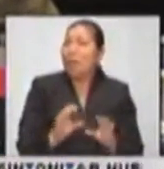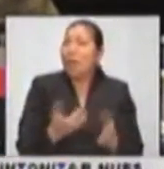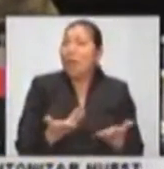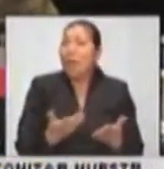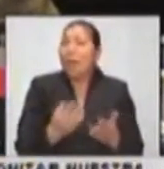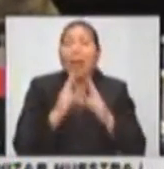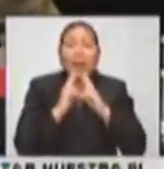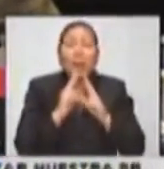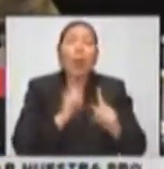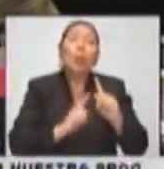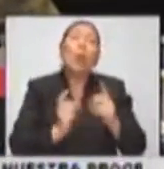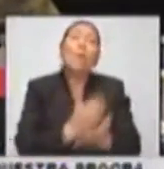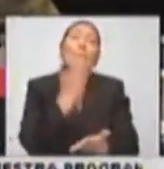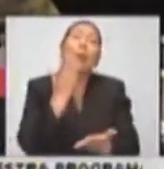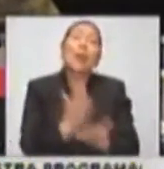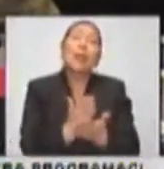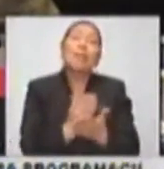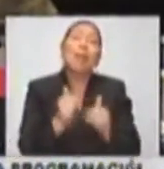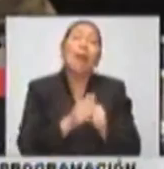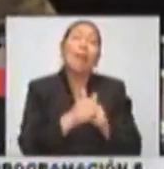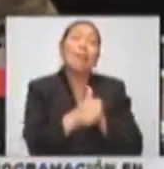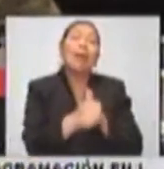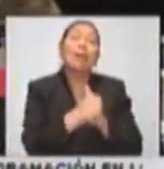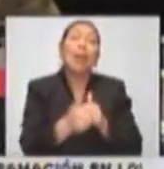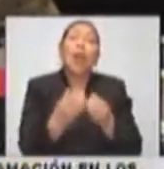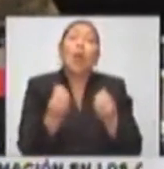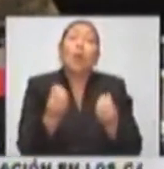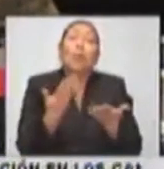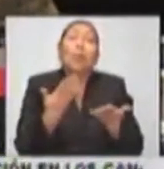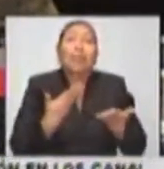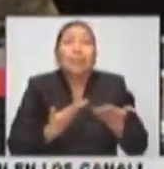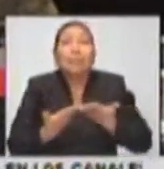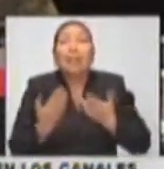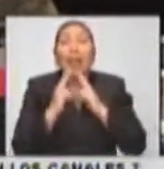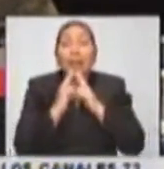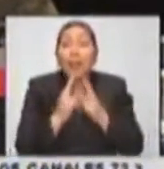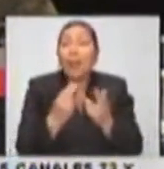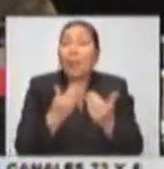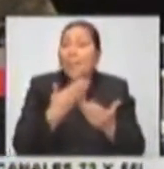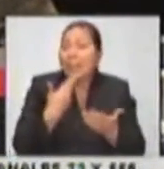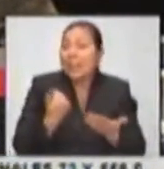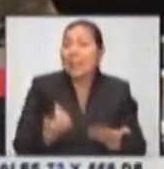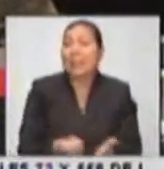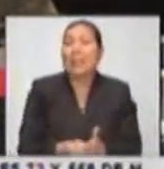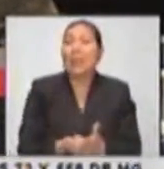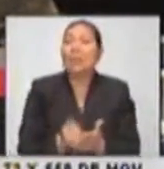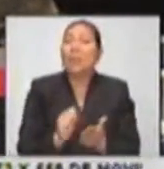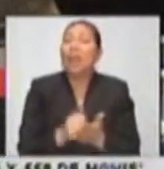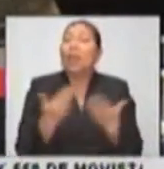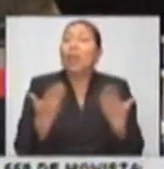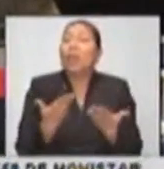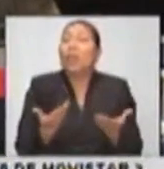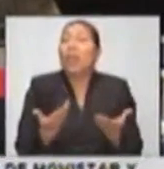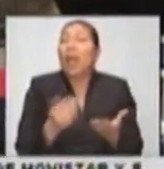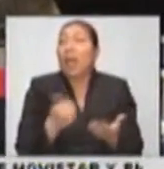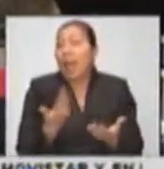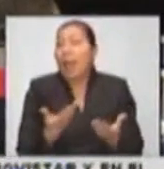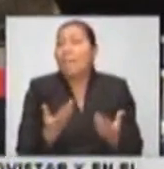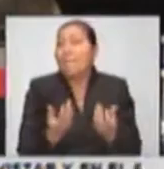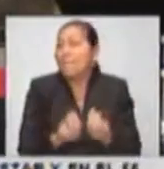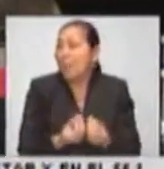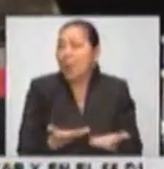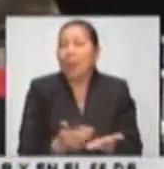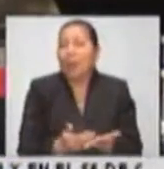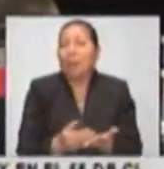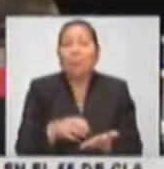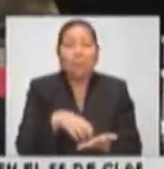cómo resolvieron algunos problemas en zonas alejadas o cómo se resuelve la calidad de servicios donde hay poca densidad